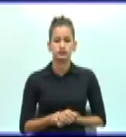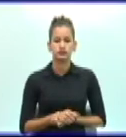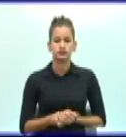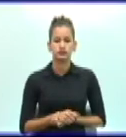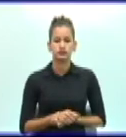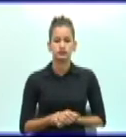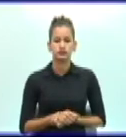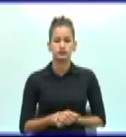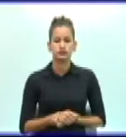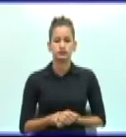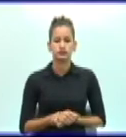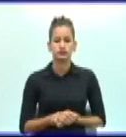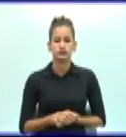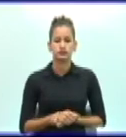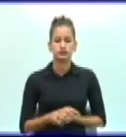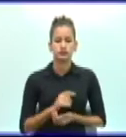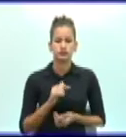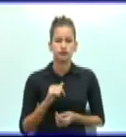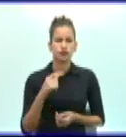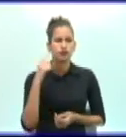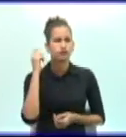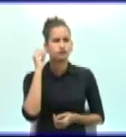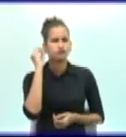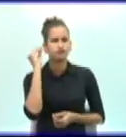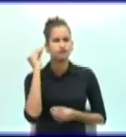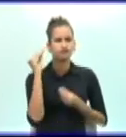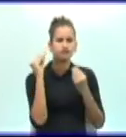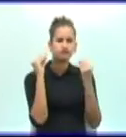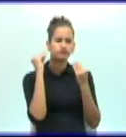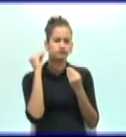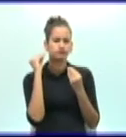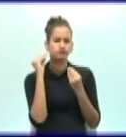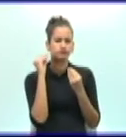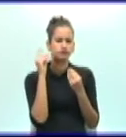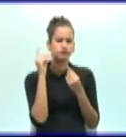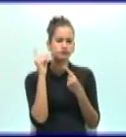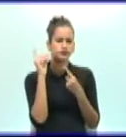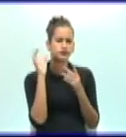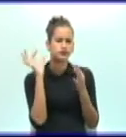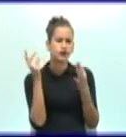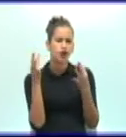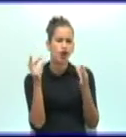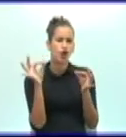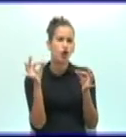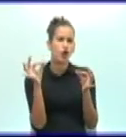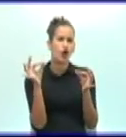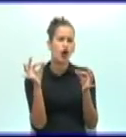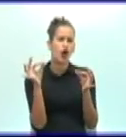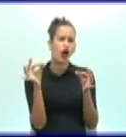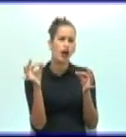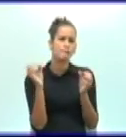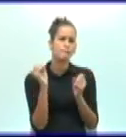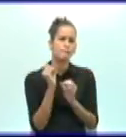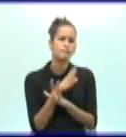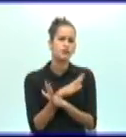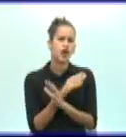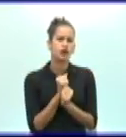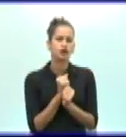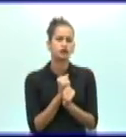Ahora, imaginemos que esta hoja que aparece en blanco constituye un